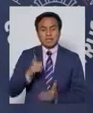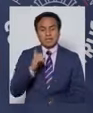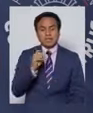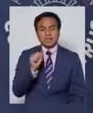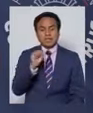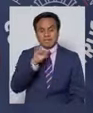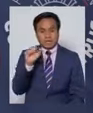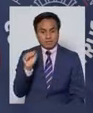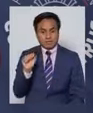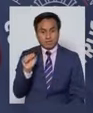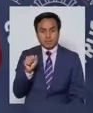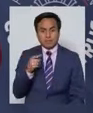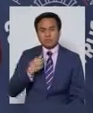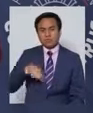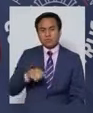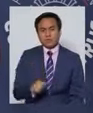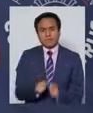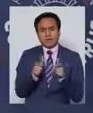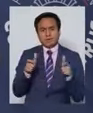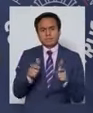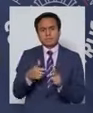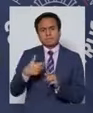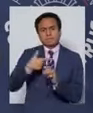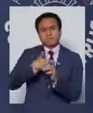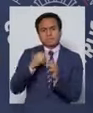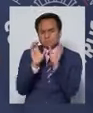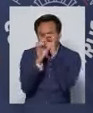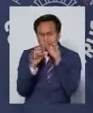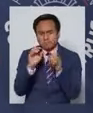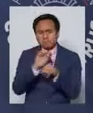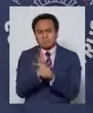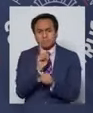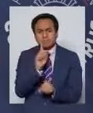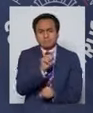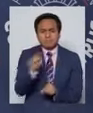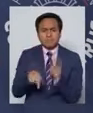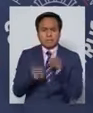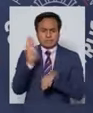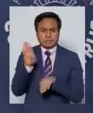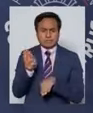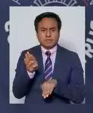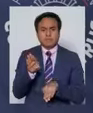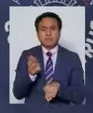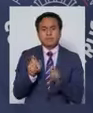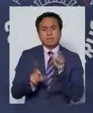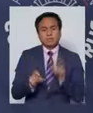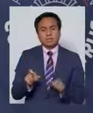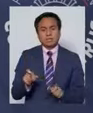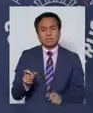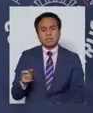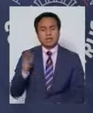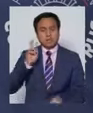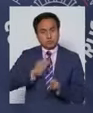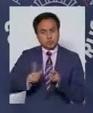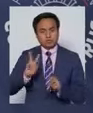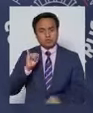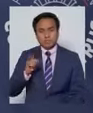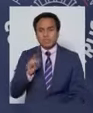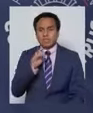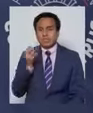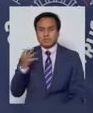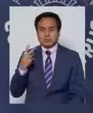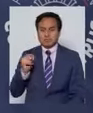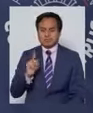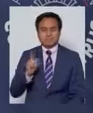Daza, nosotros teníamos que aumentar nuestra capacidad de testeo. Nadie puede decir que no nos hemos dedicado a eso. En nuestro